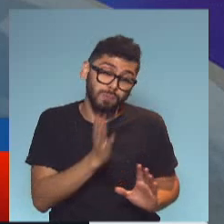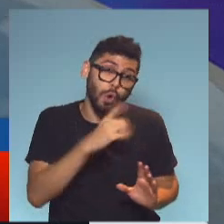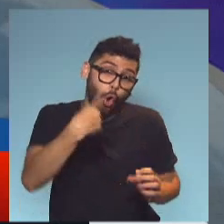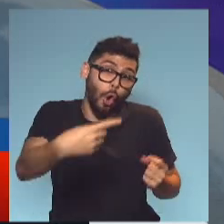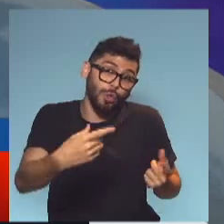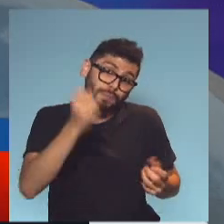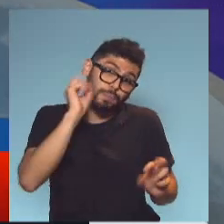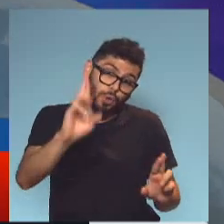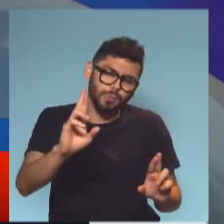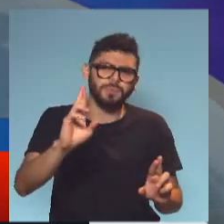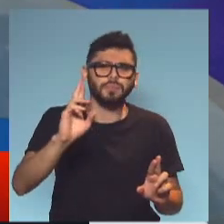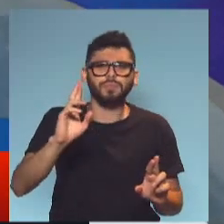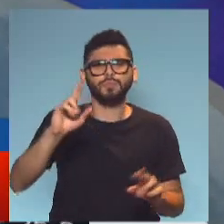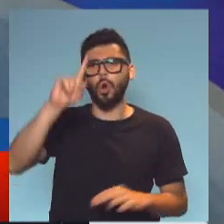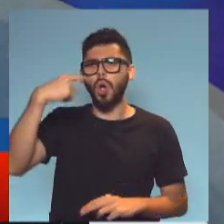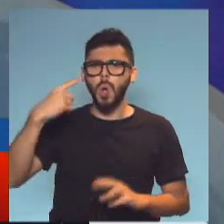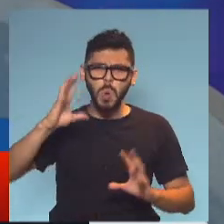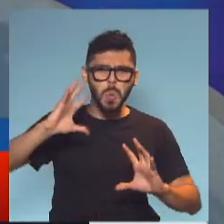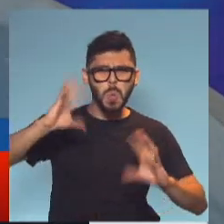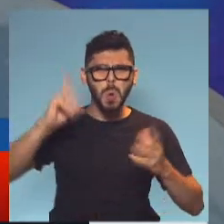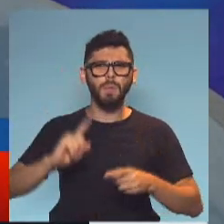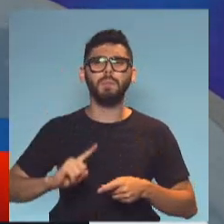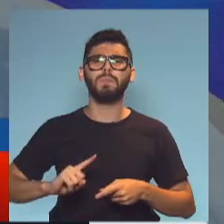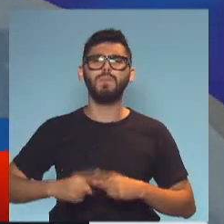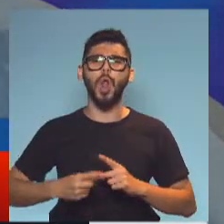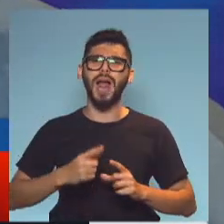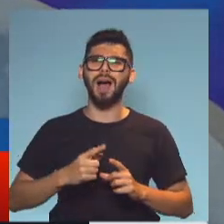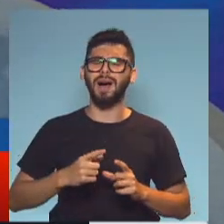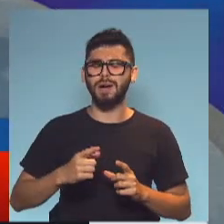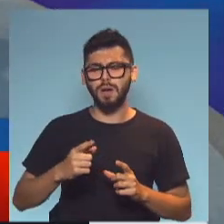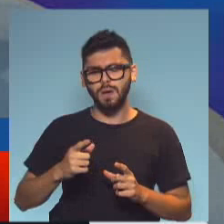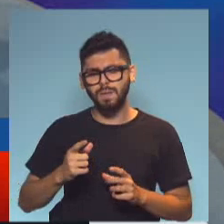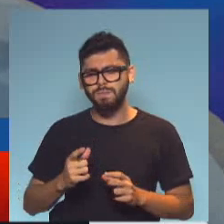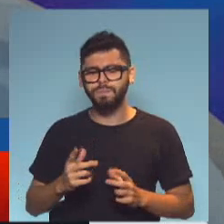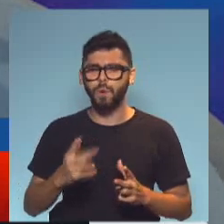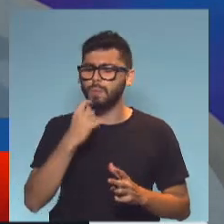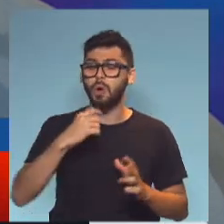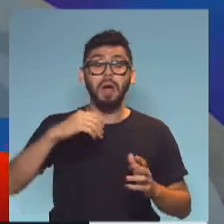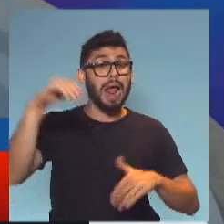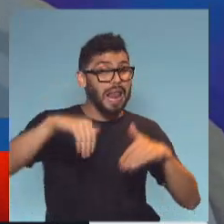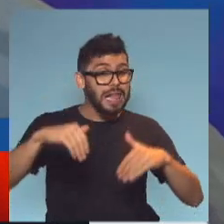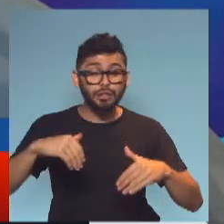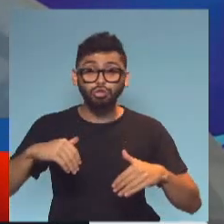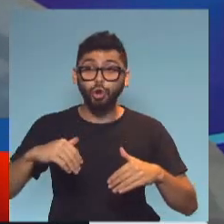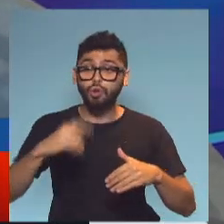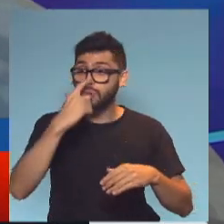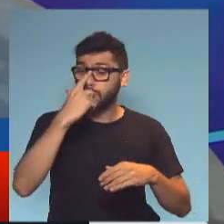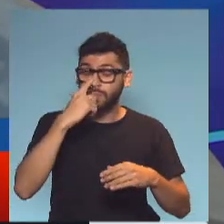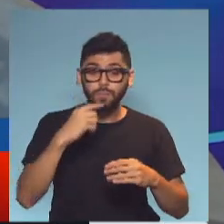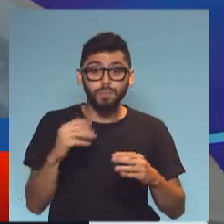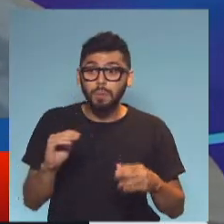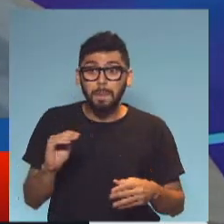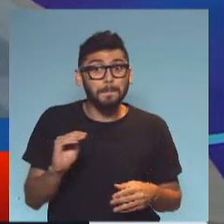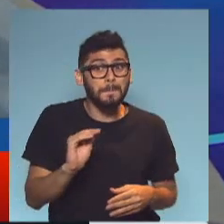en este sentido, y una declaración fuerte en términos políticos de si yo tengo que perder una elección para sostener una estrategia que es